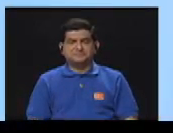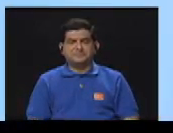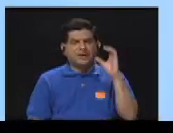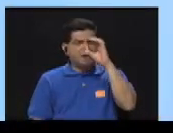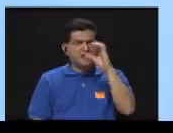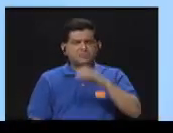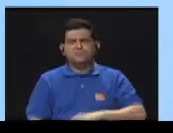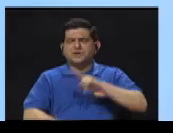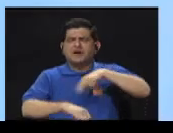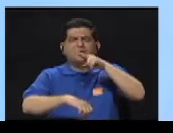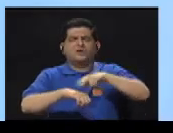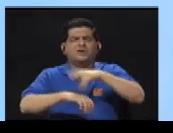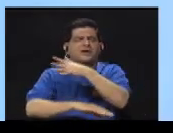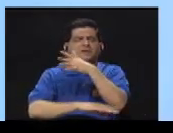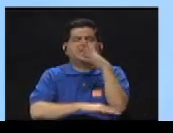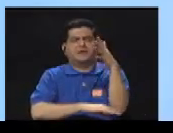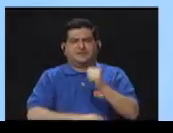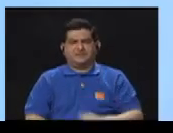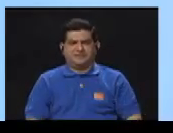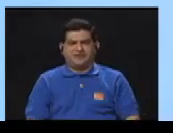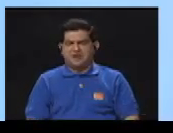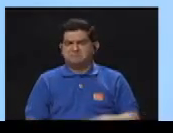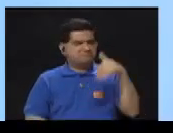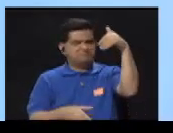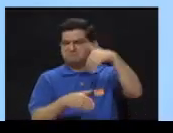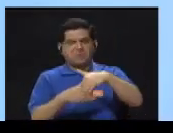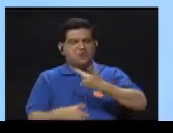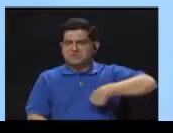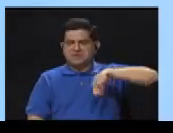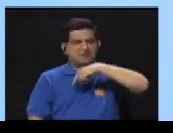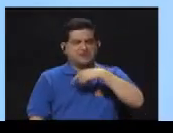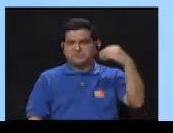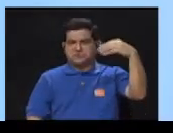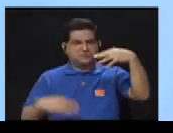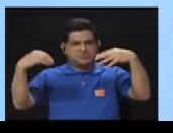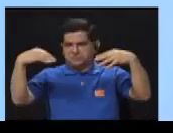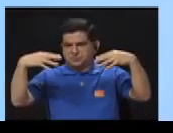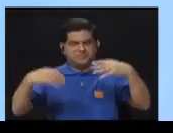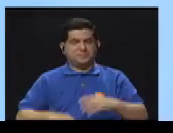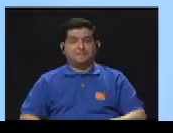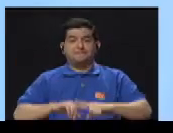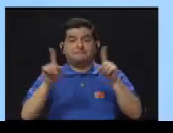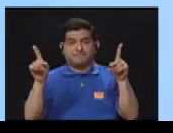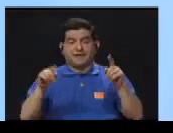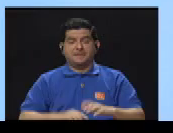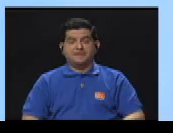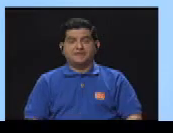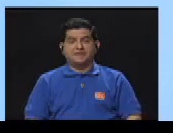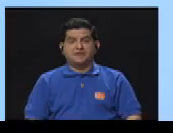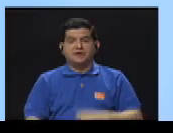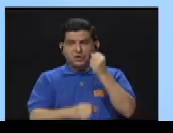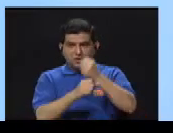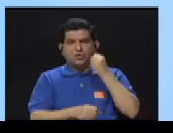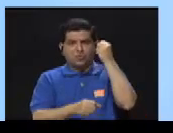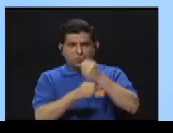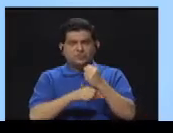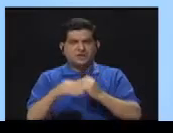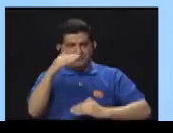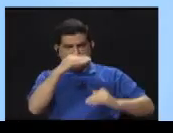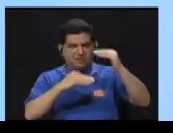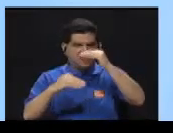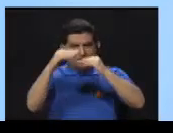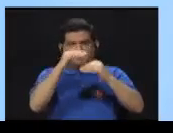era, se buscaba un naturalismo también, no intervinimos mucho en esa parte, pero... Era un trabajo de la